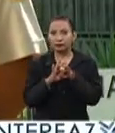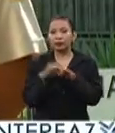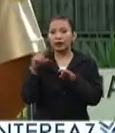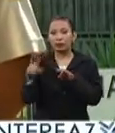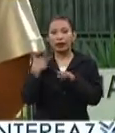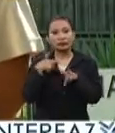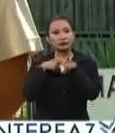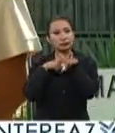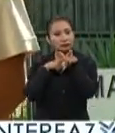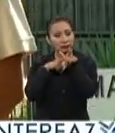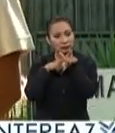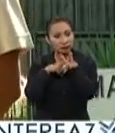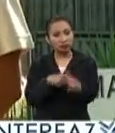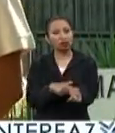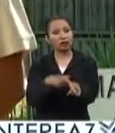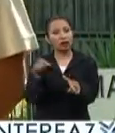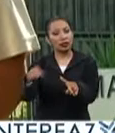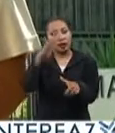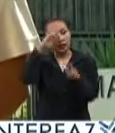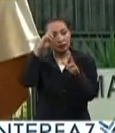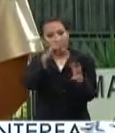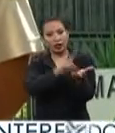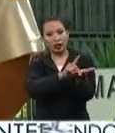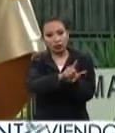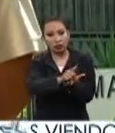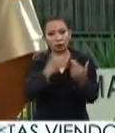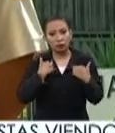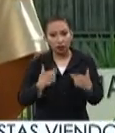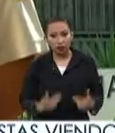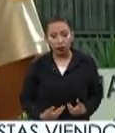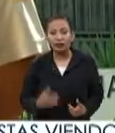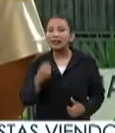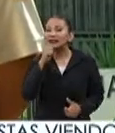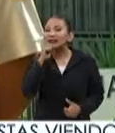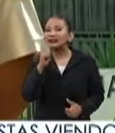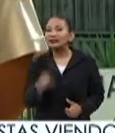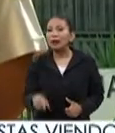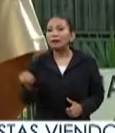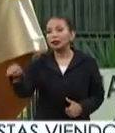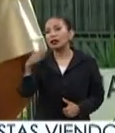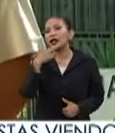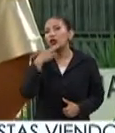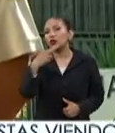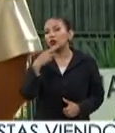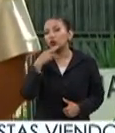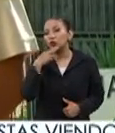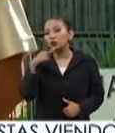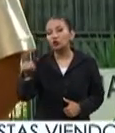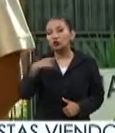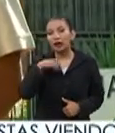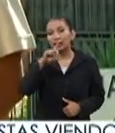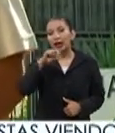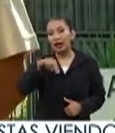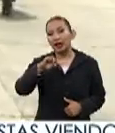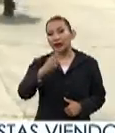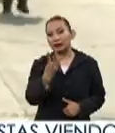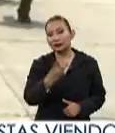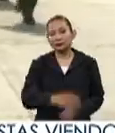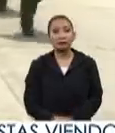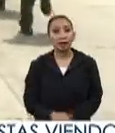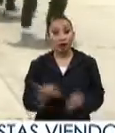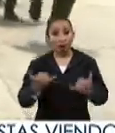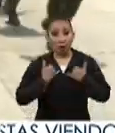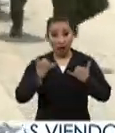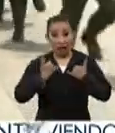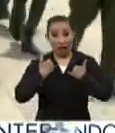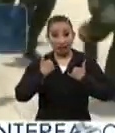a mantener el respeto a los derechos humanos y también en la aplicación del plan DN3. Los